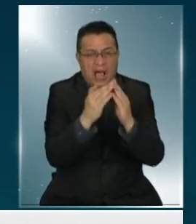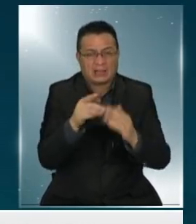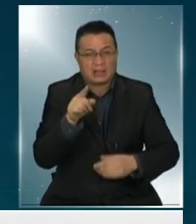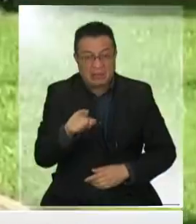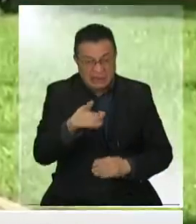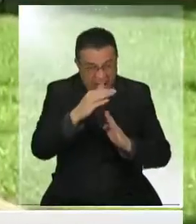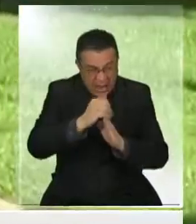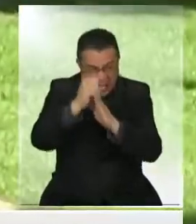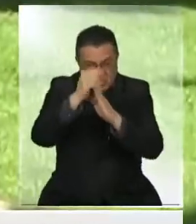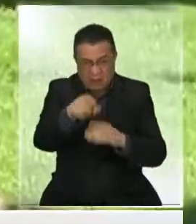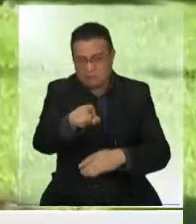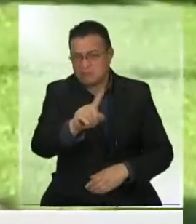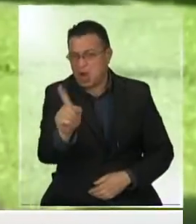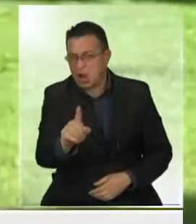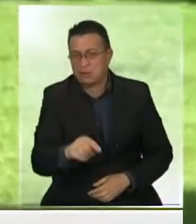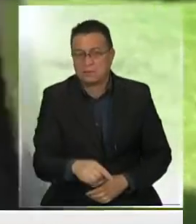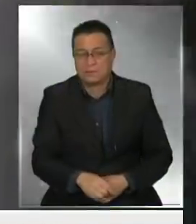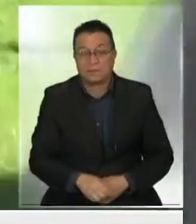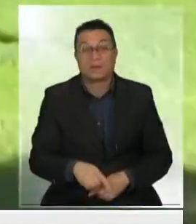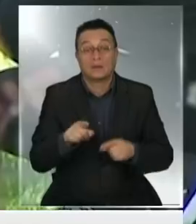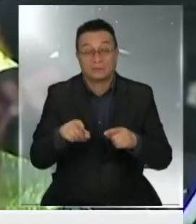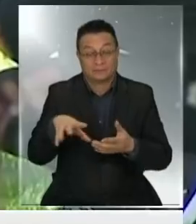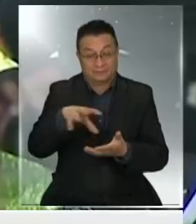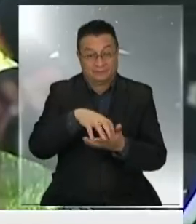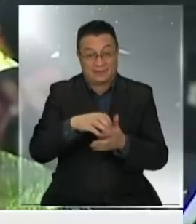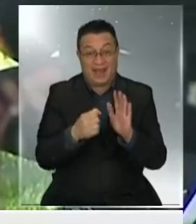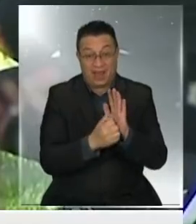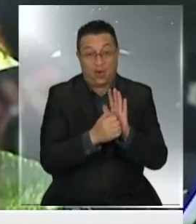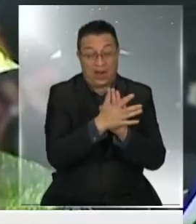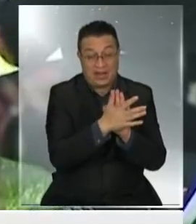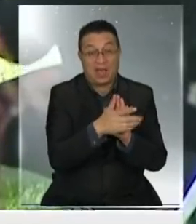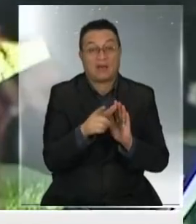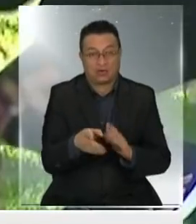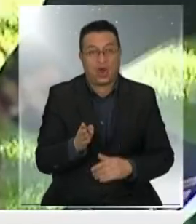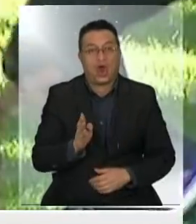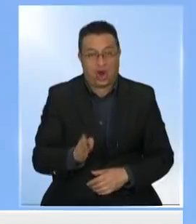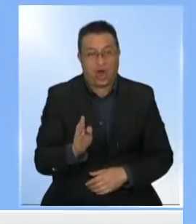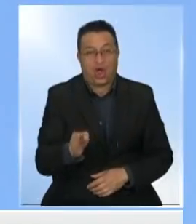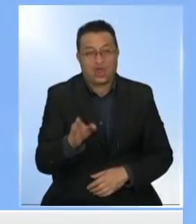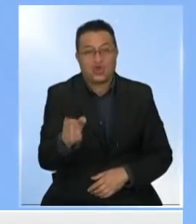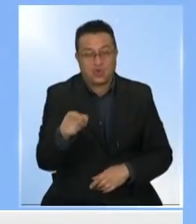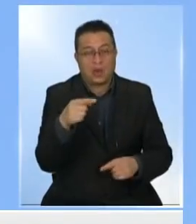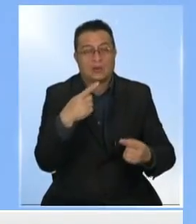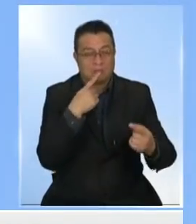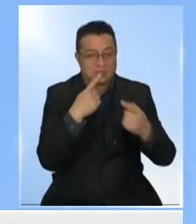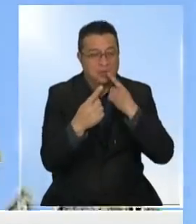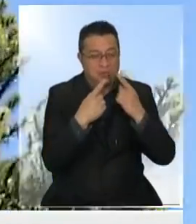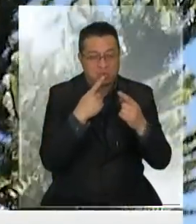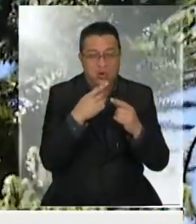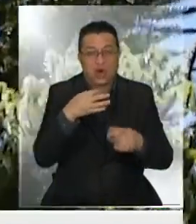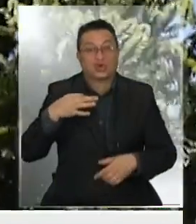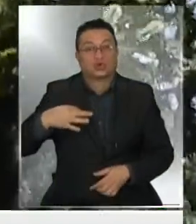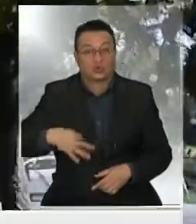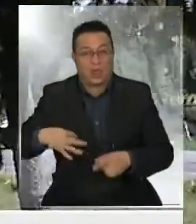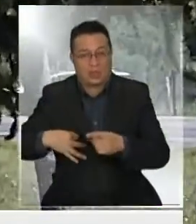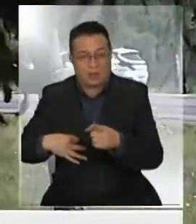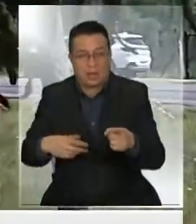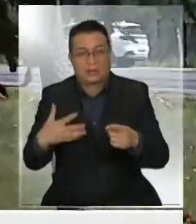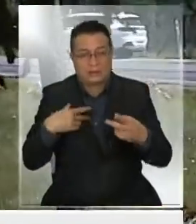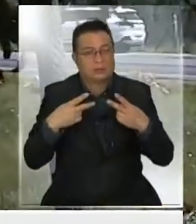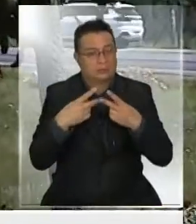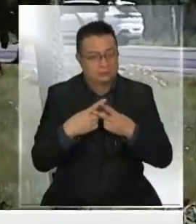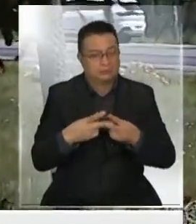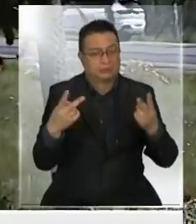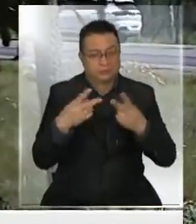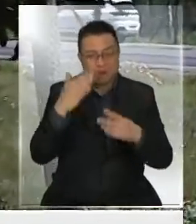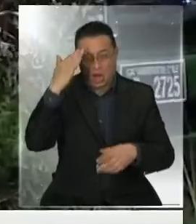ser líder. Toda la región de la Araucanía, mientras tanto, continúa desarrollándose la consulta ciudadana que busca dar visibilidad